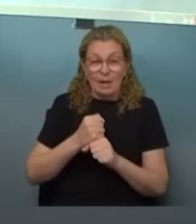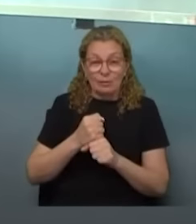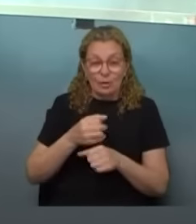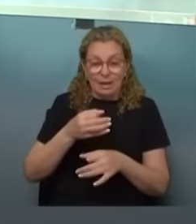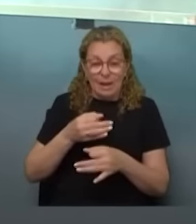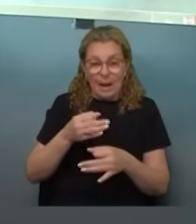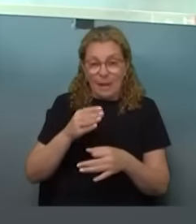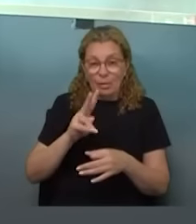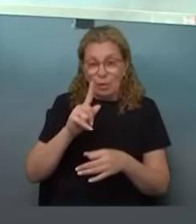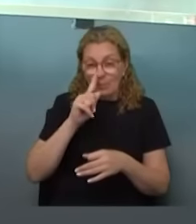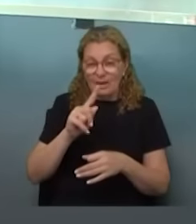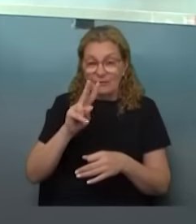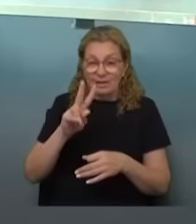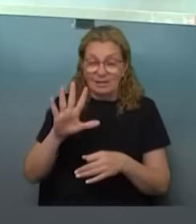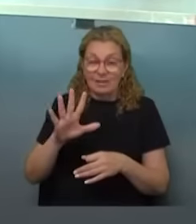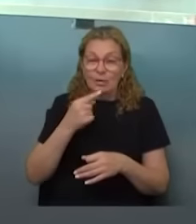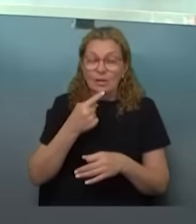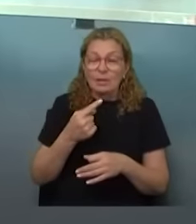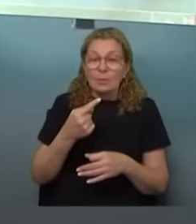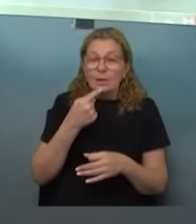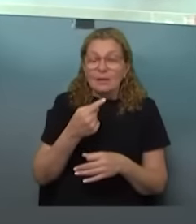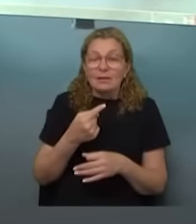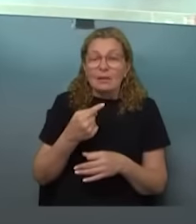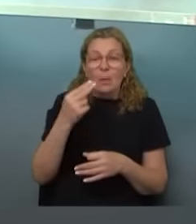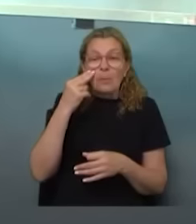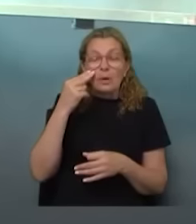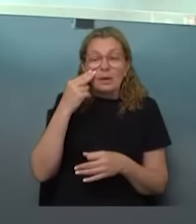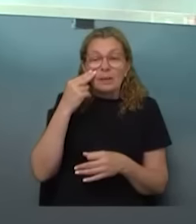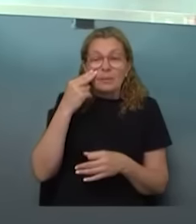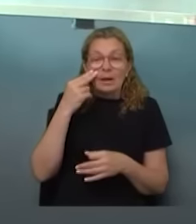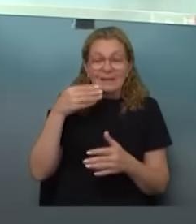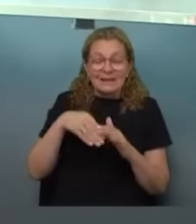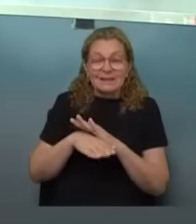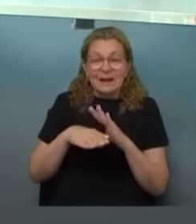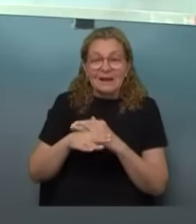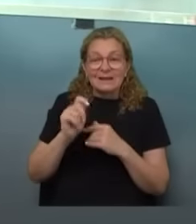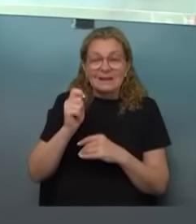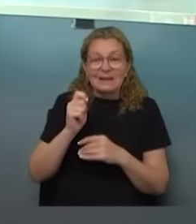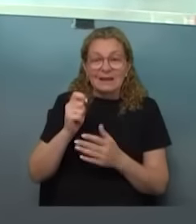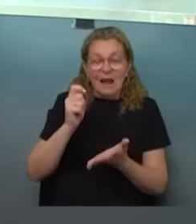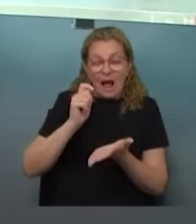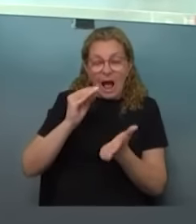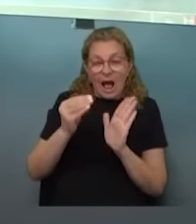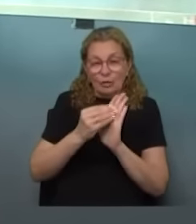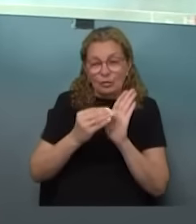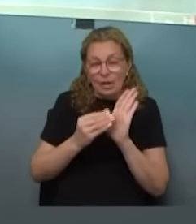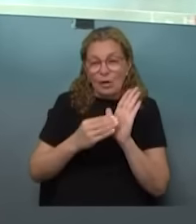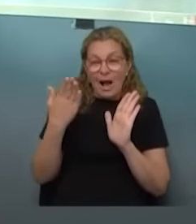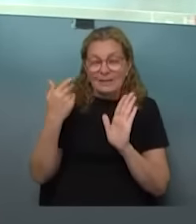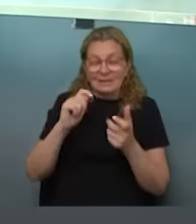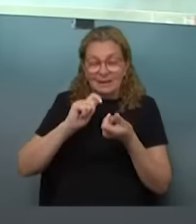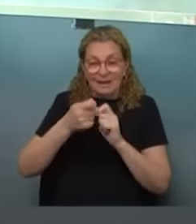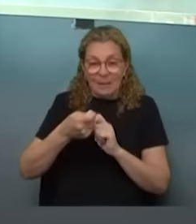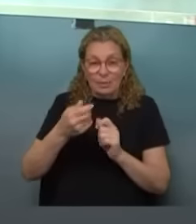a partir de 2025 por considerar que afecta las condiciones de egreso de quienes se anotaron antes de este cambio y